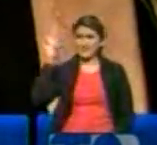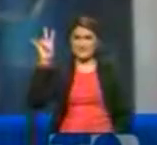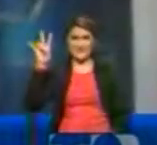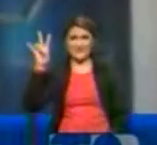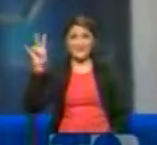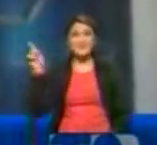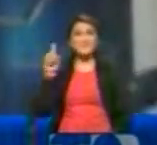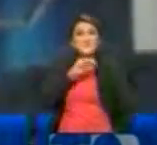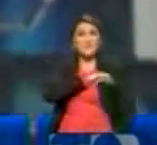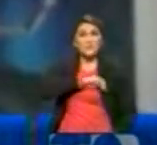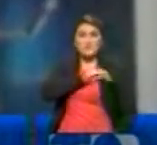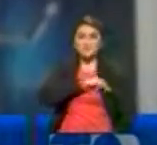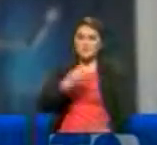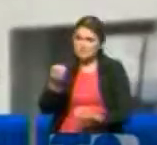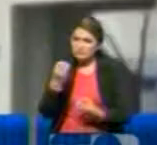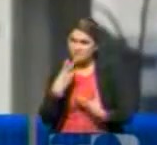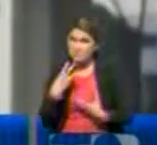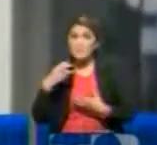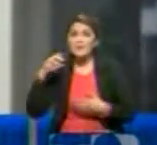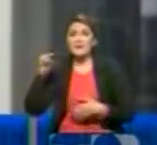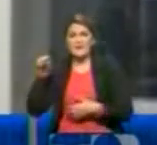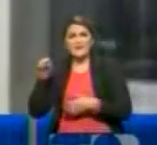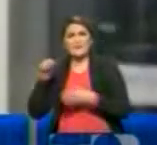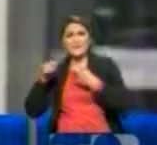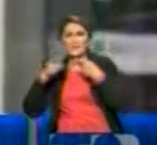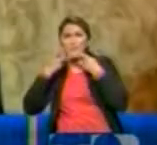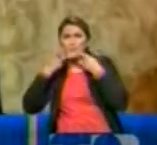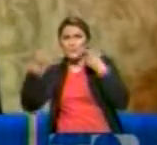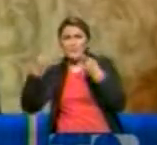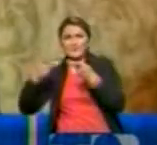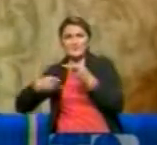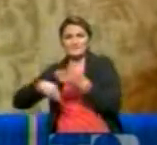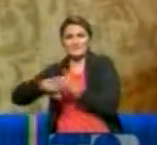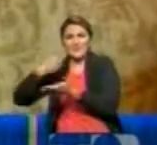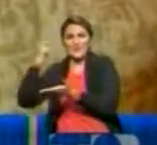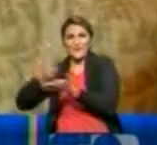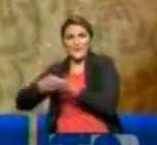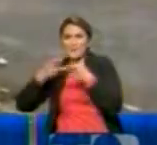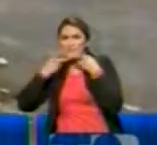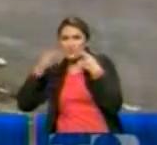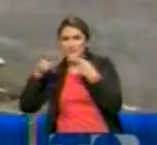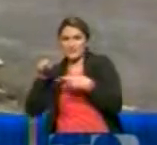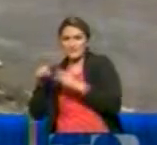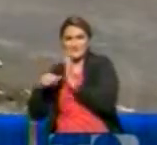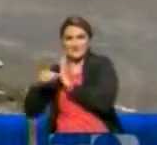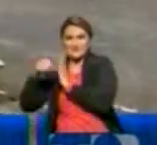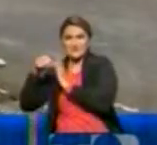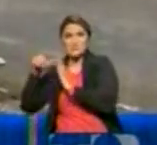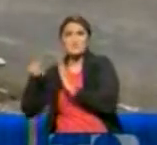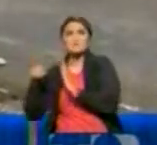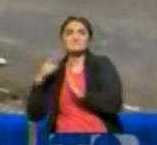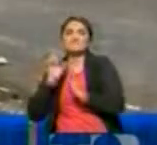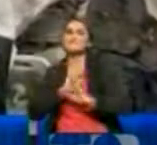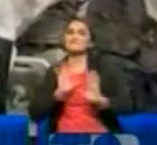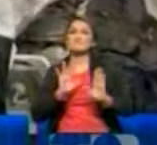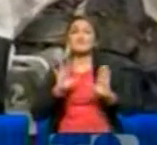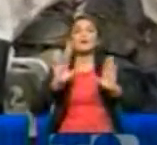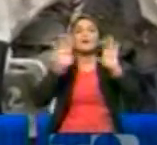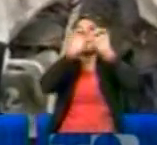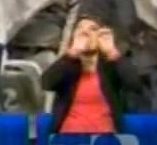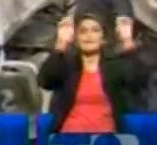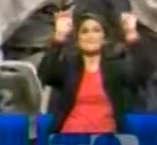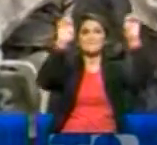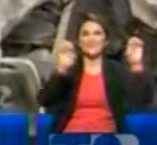Guayaquil. El Servicio Nacional de Contratación Pública notificó a la alcaldesa Cintia Viteri que el consorcio Guayaquil Limpio, que compitió